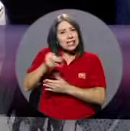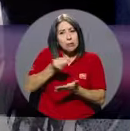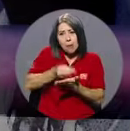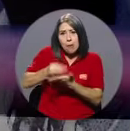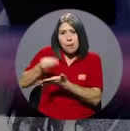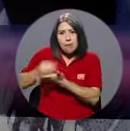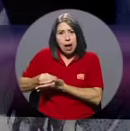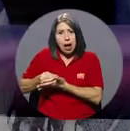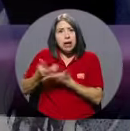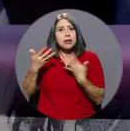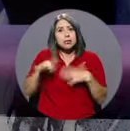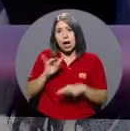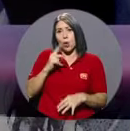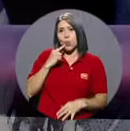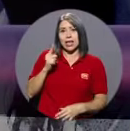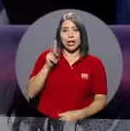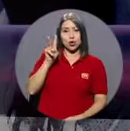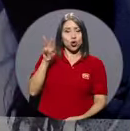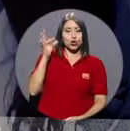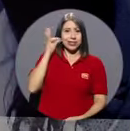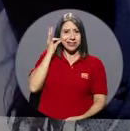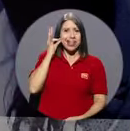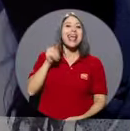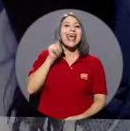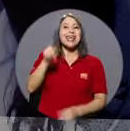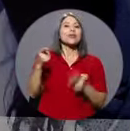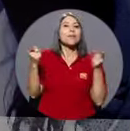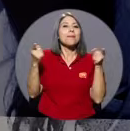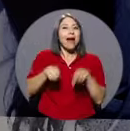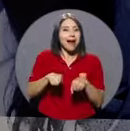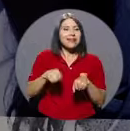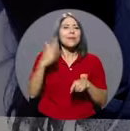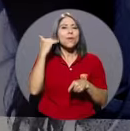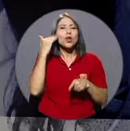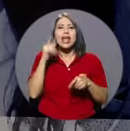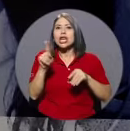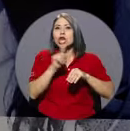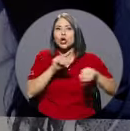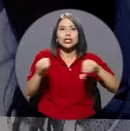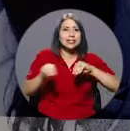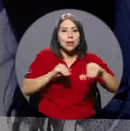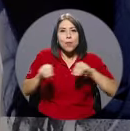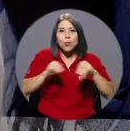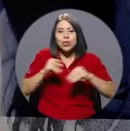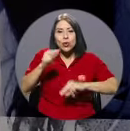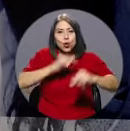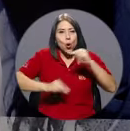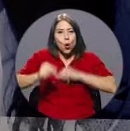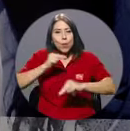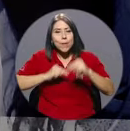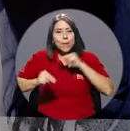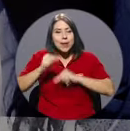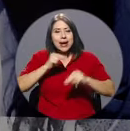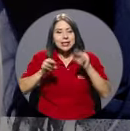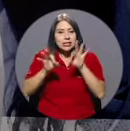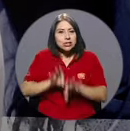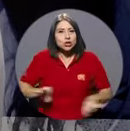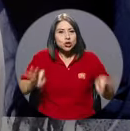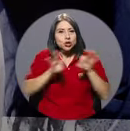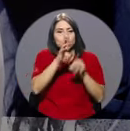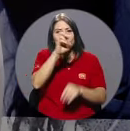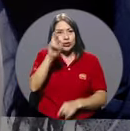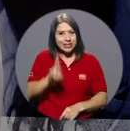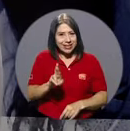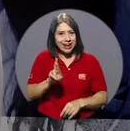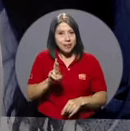tanto Shirley como Roxana, es parte de por qué nos está moviendo el comercio, que es tan importante para Costa Rica. Y por supuesto,